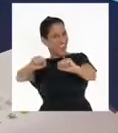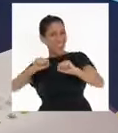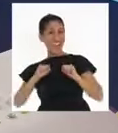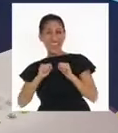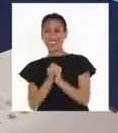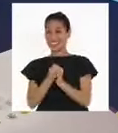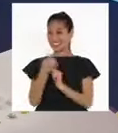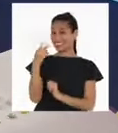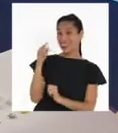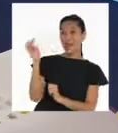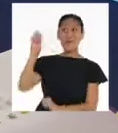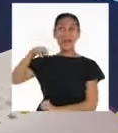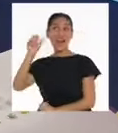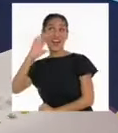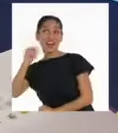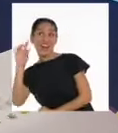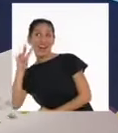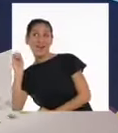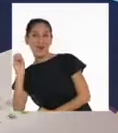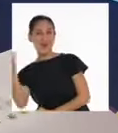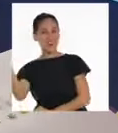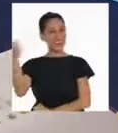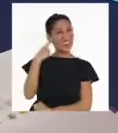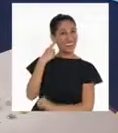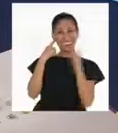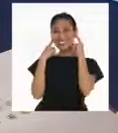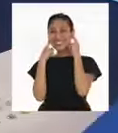¡Macabó! ¡Ya sabes qué poner!